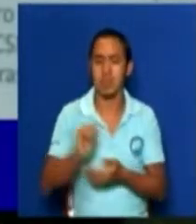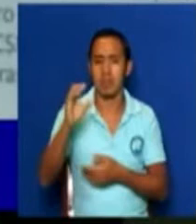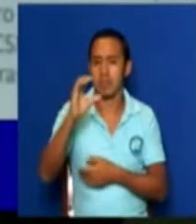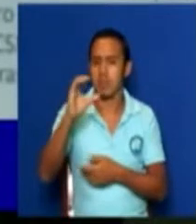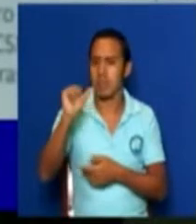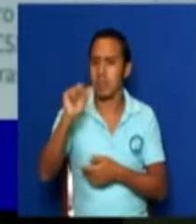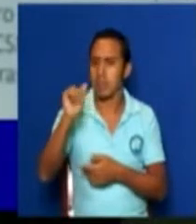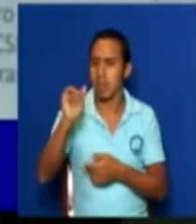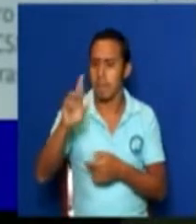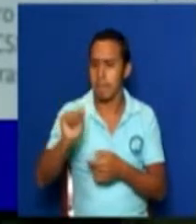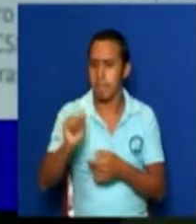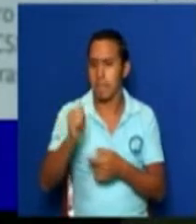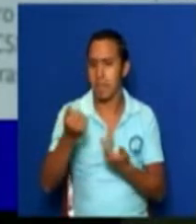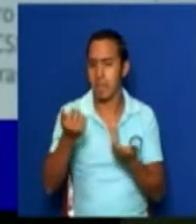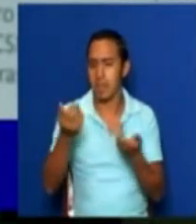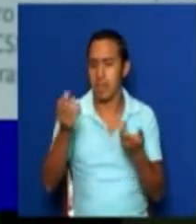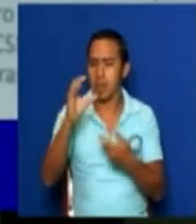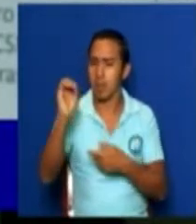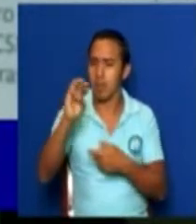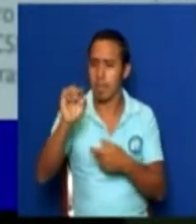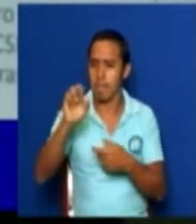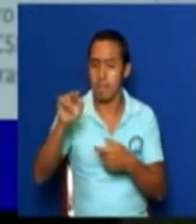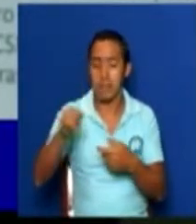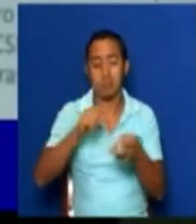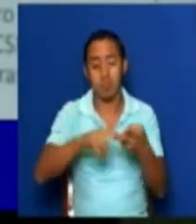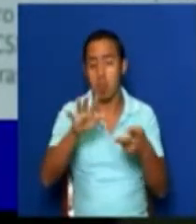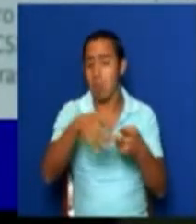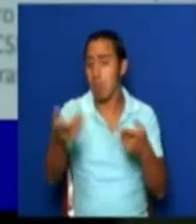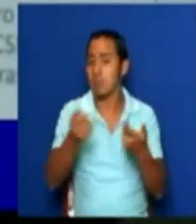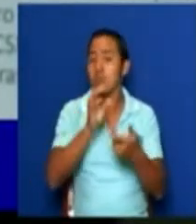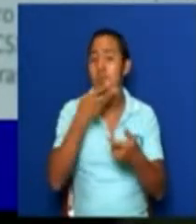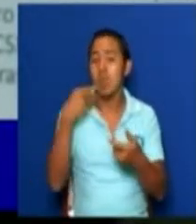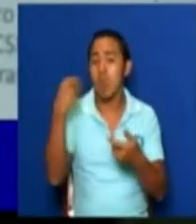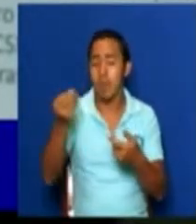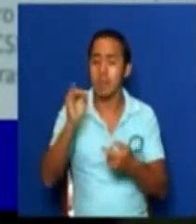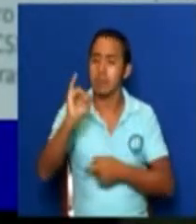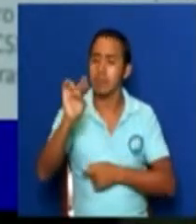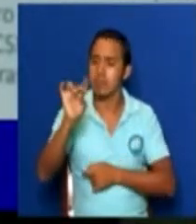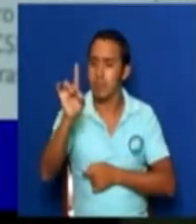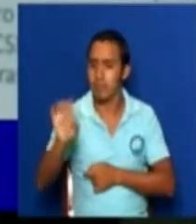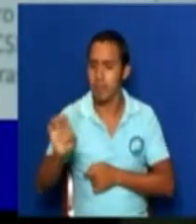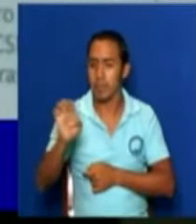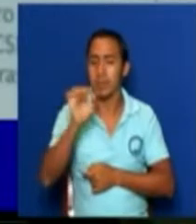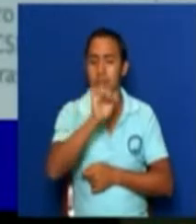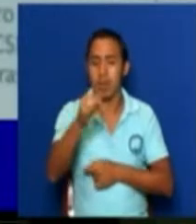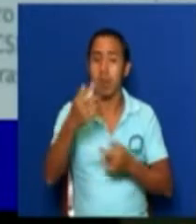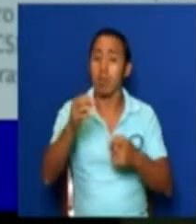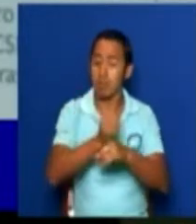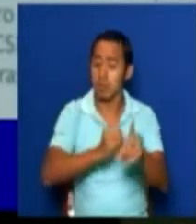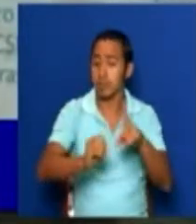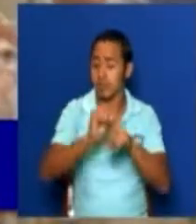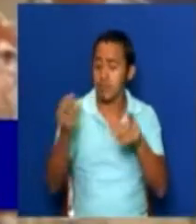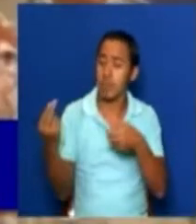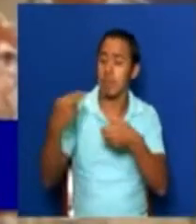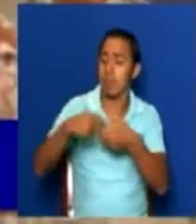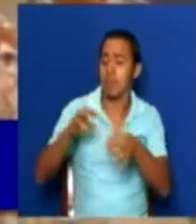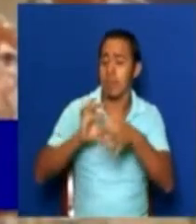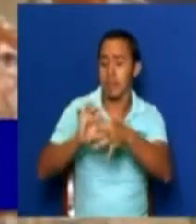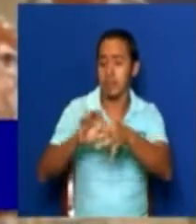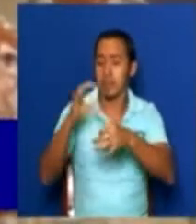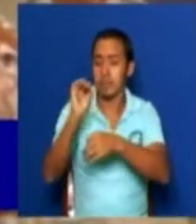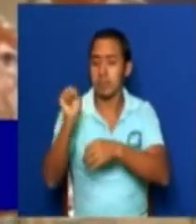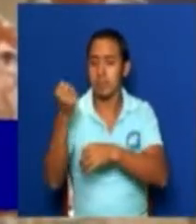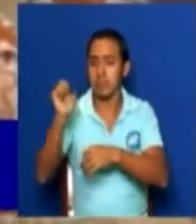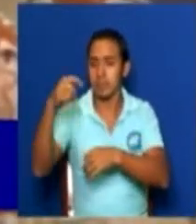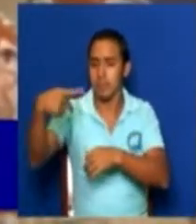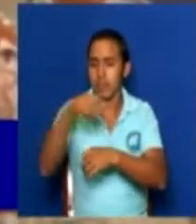Nicaragua, emprendedores juveniles, que es otro programa que tiene INDE, que es otra de nuestras organizaciones afiliadas a COSEP, entre